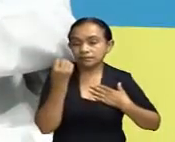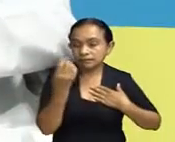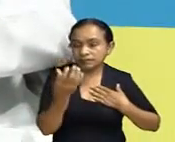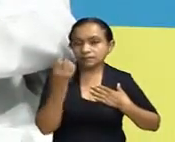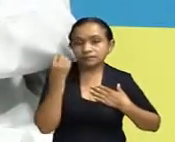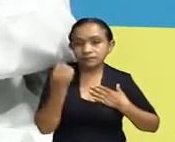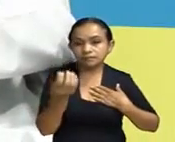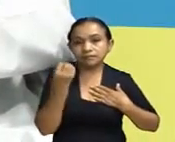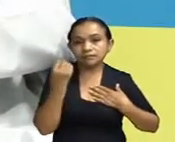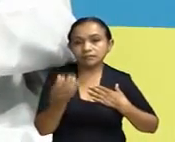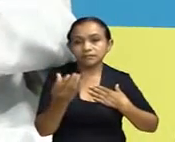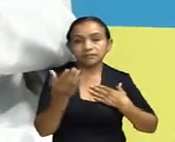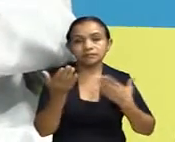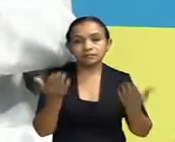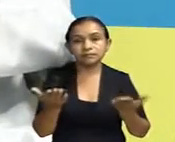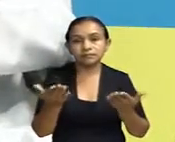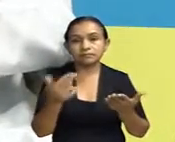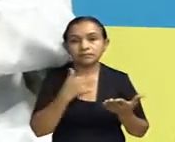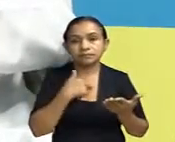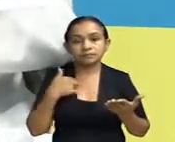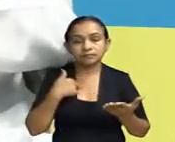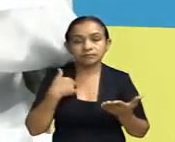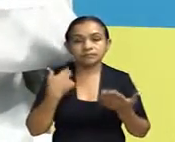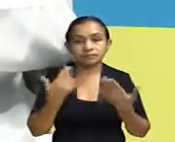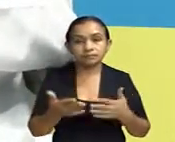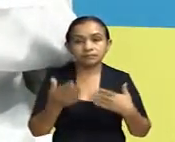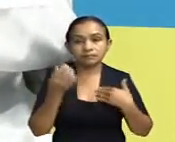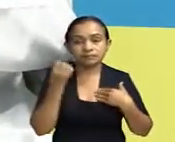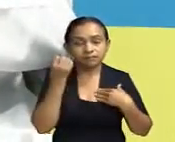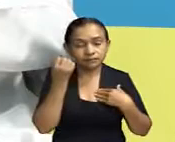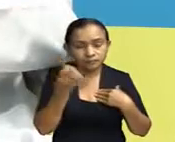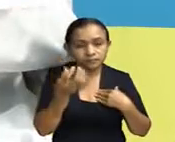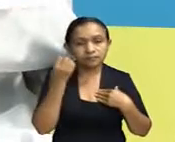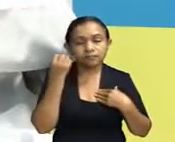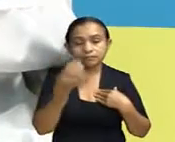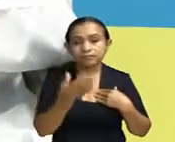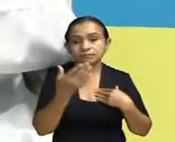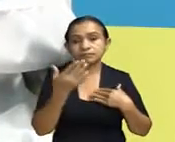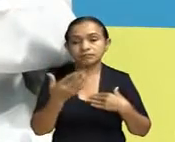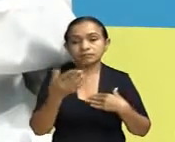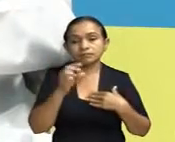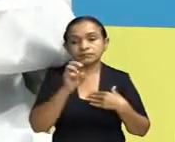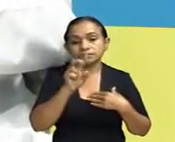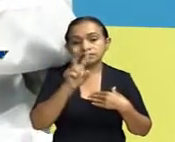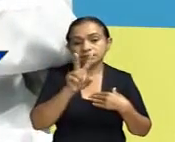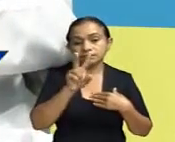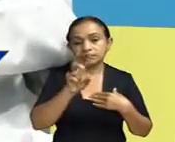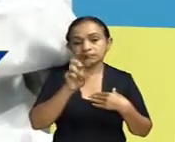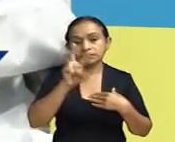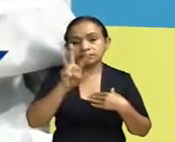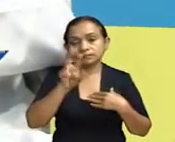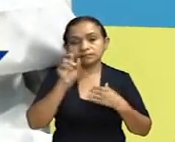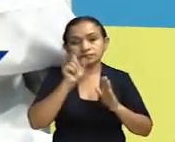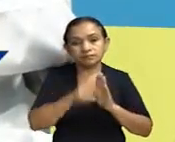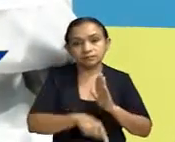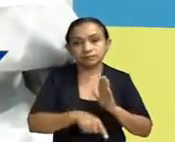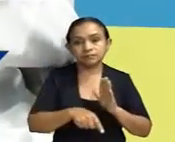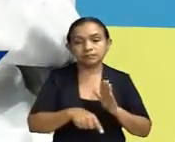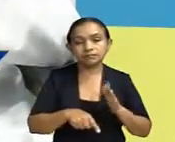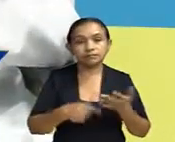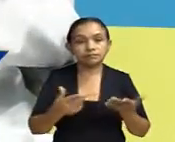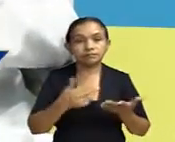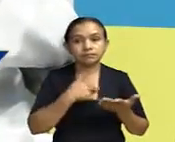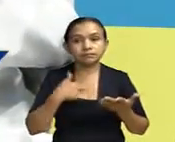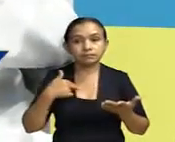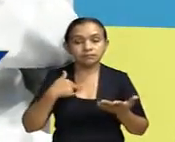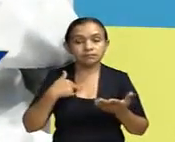de angina típico es el que ya mencionamos. Dolor en tórax anterior de 20 a 30 minutos que se presenta al esfuerzo. Si tiene